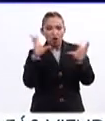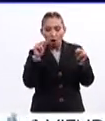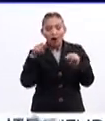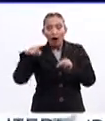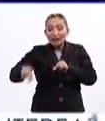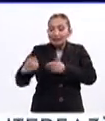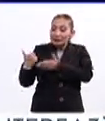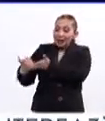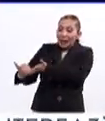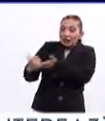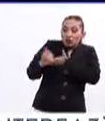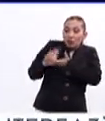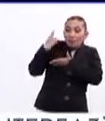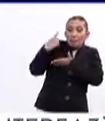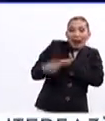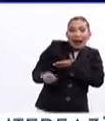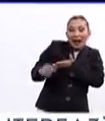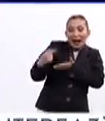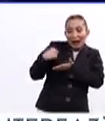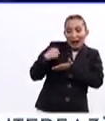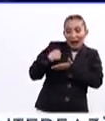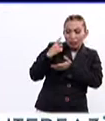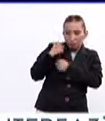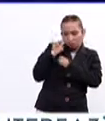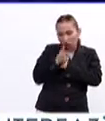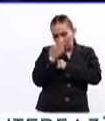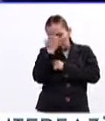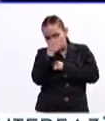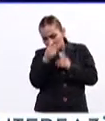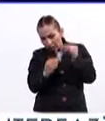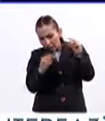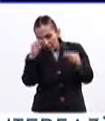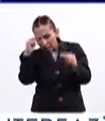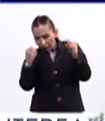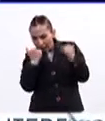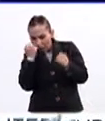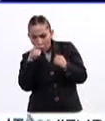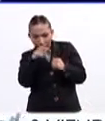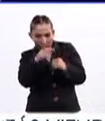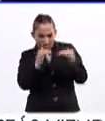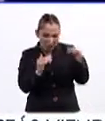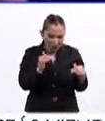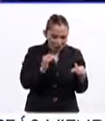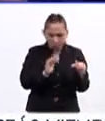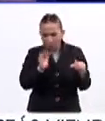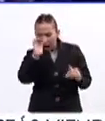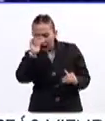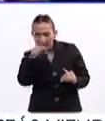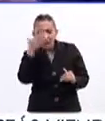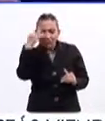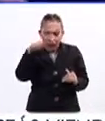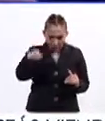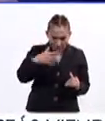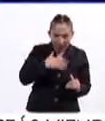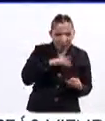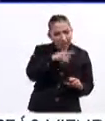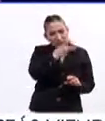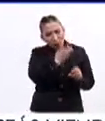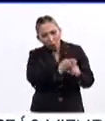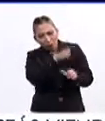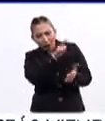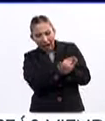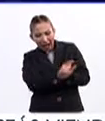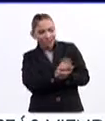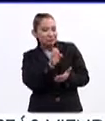es un habilitador para permitirle detectar el nivel de avance de cada uno de sus alumnos, saber que estos ya saben a lo mejor la segunda ley de